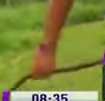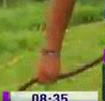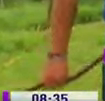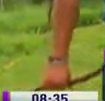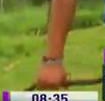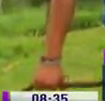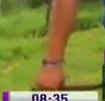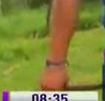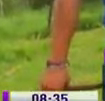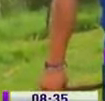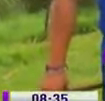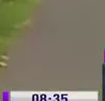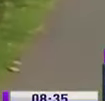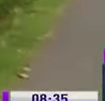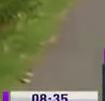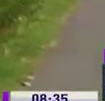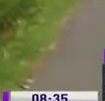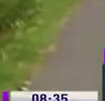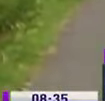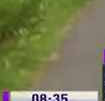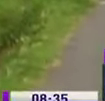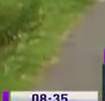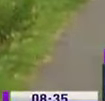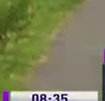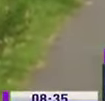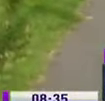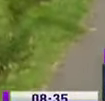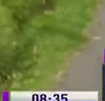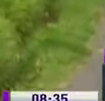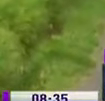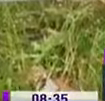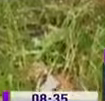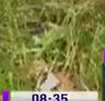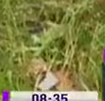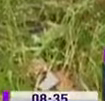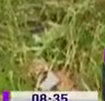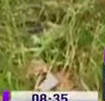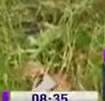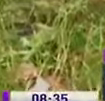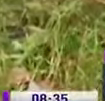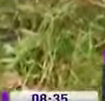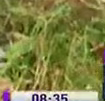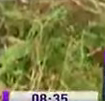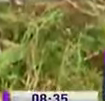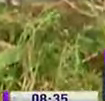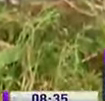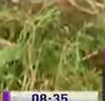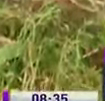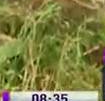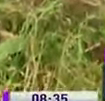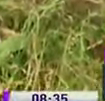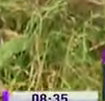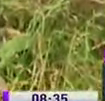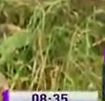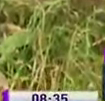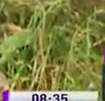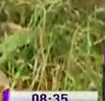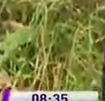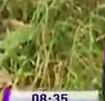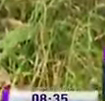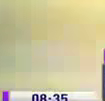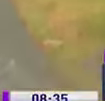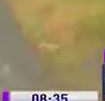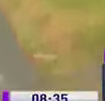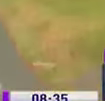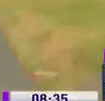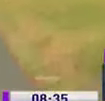sobrepoblación de perritos callejeros igual. Que me da mucha pena ver a tantos perritos sin dueño, por ahí atropellados, abandonados, sin tener que